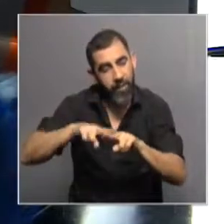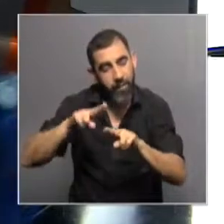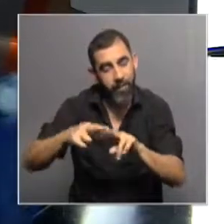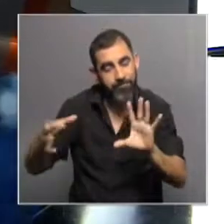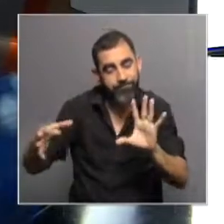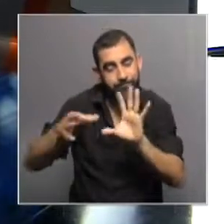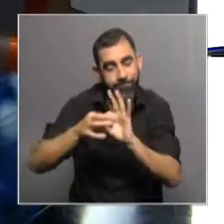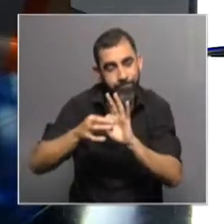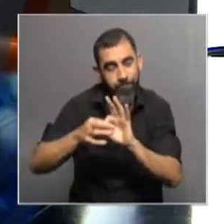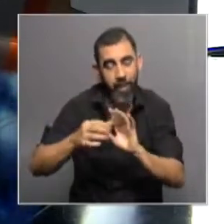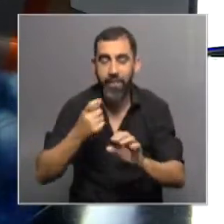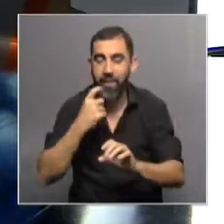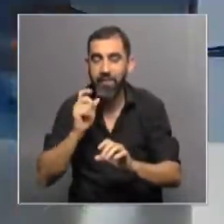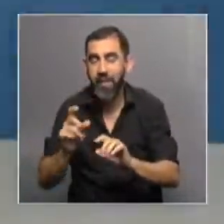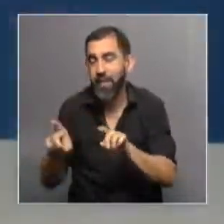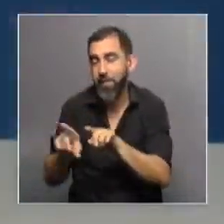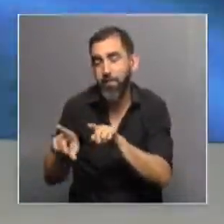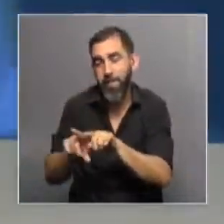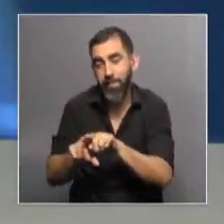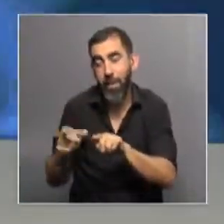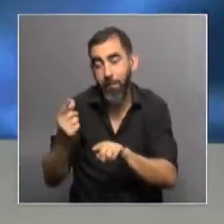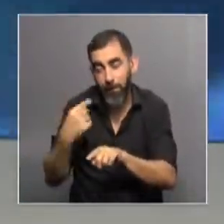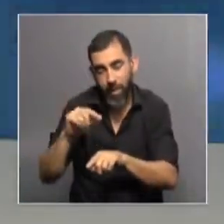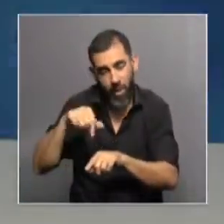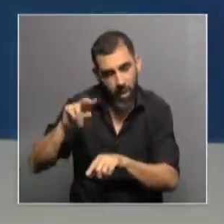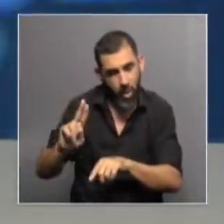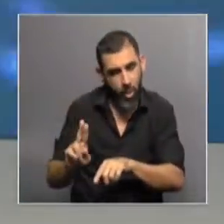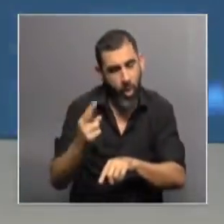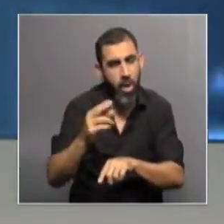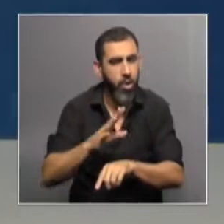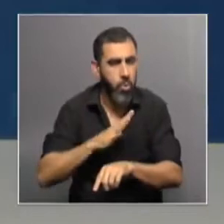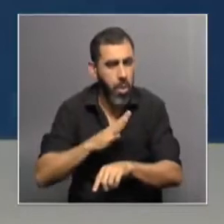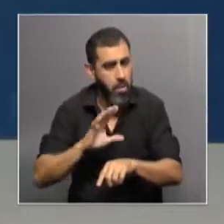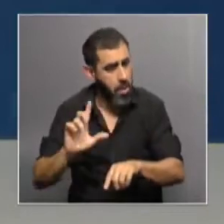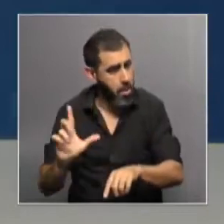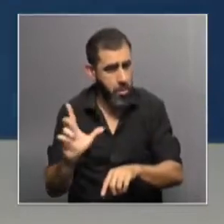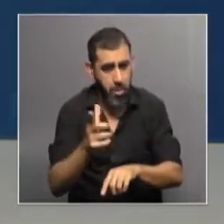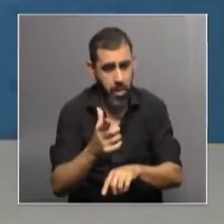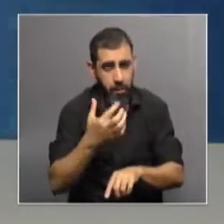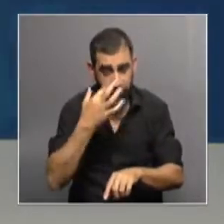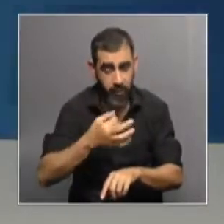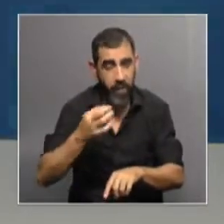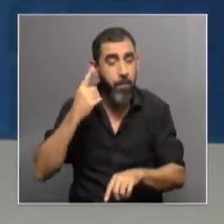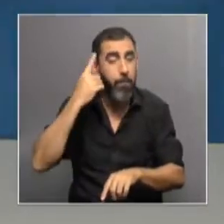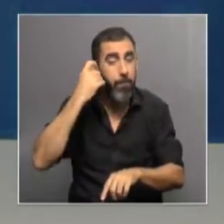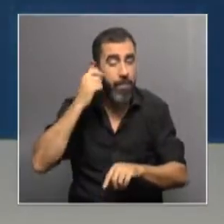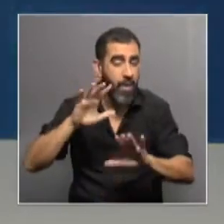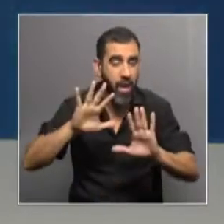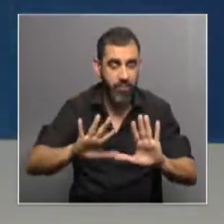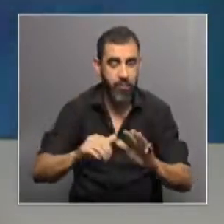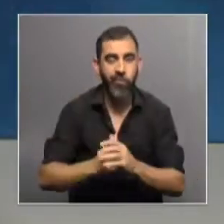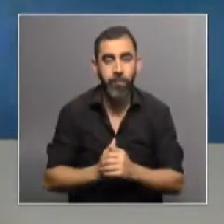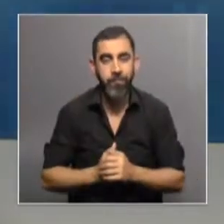vinculadas a la consanguinidad. Pero en nuestro país, hasta ahora, no hemos tenido ninguna experiencia de ese tipo.